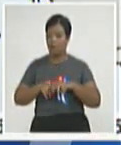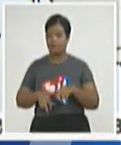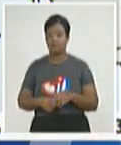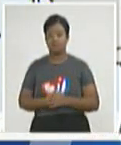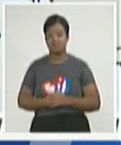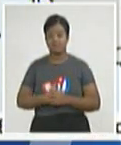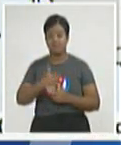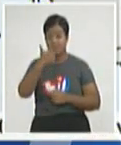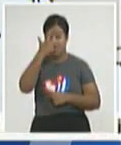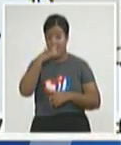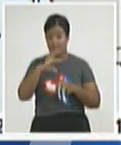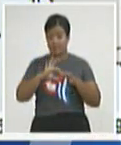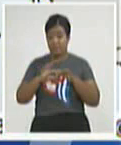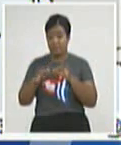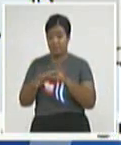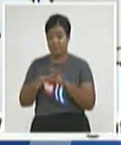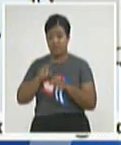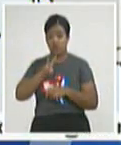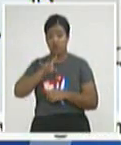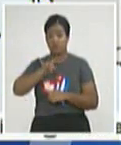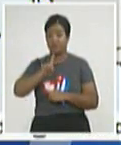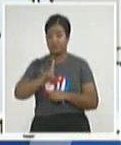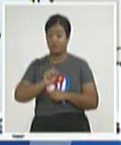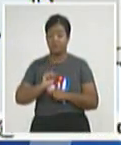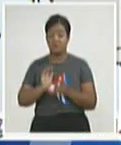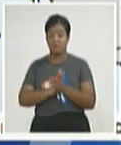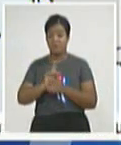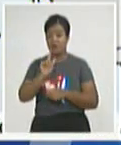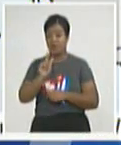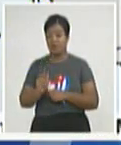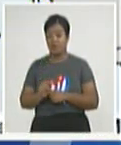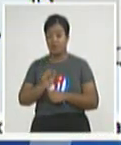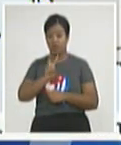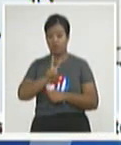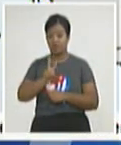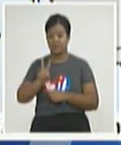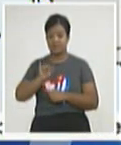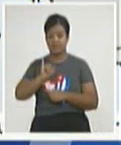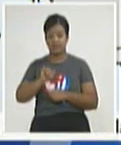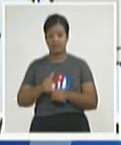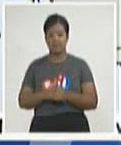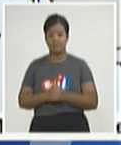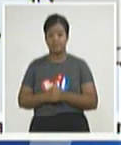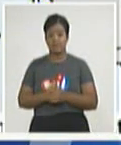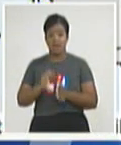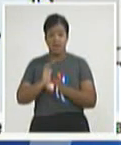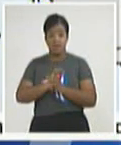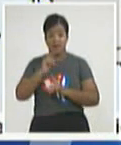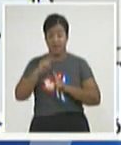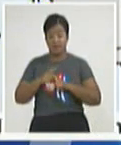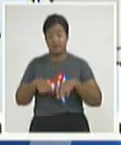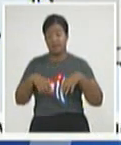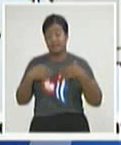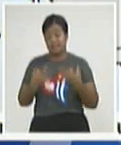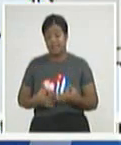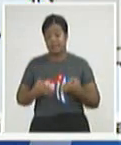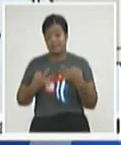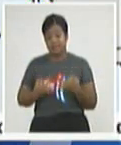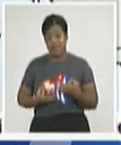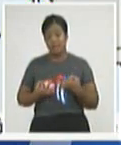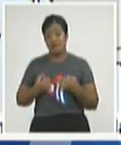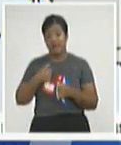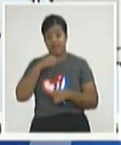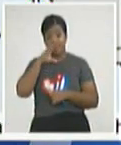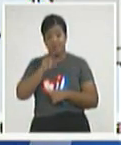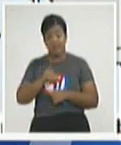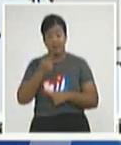Artemisa 291, Mayabeque 226 y Matanza, como siempre digo, demostrando que se